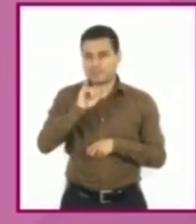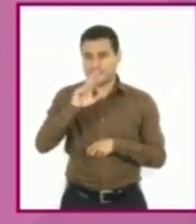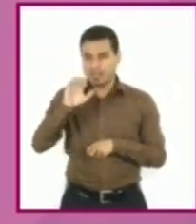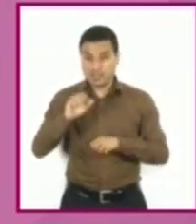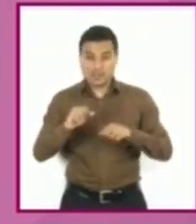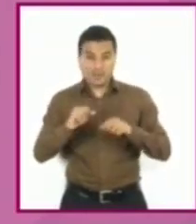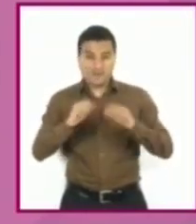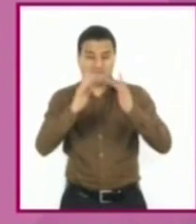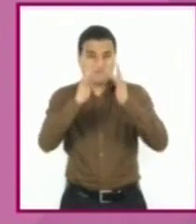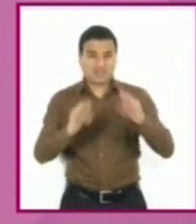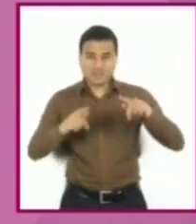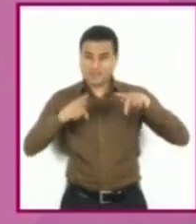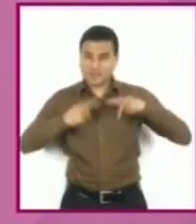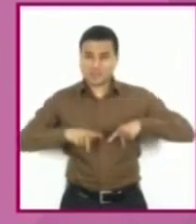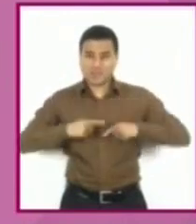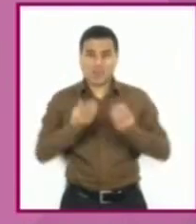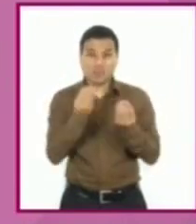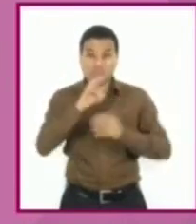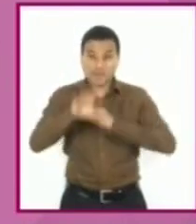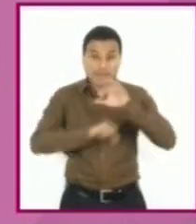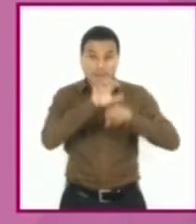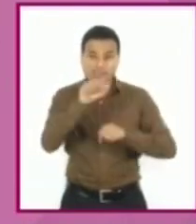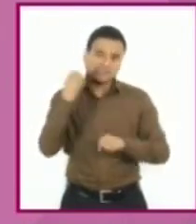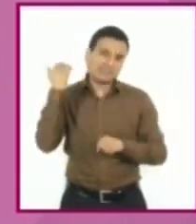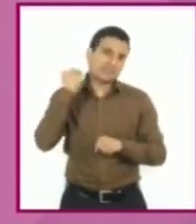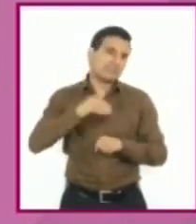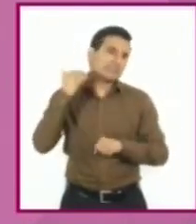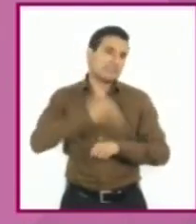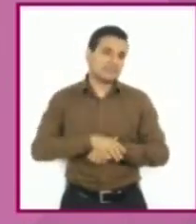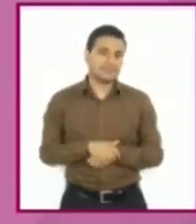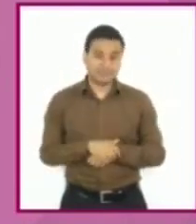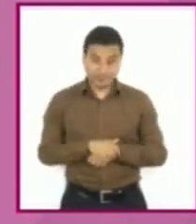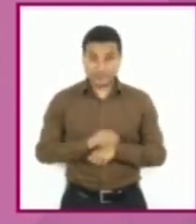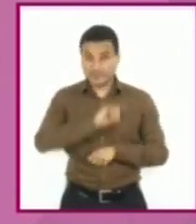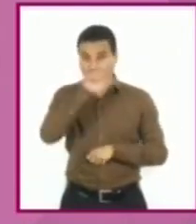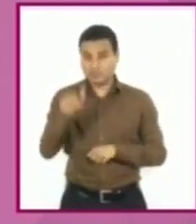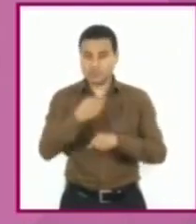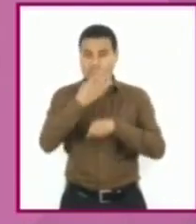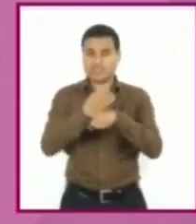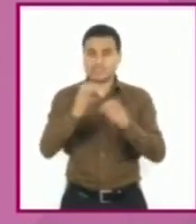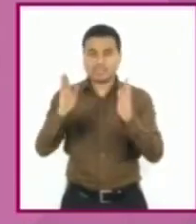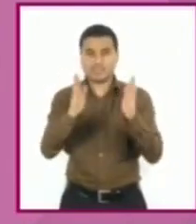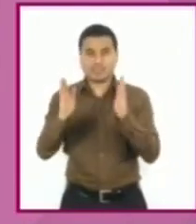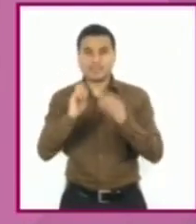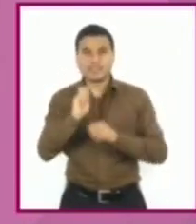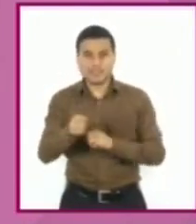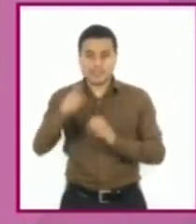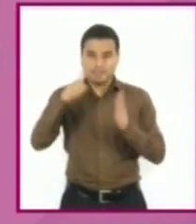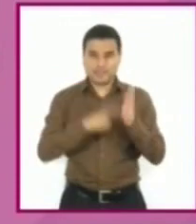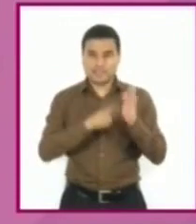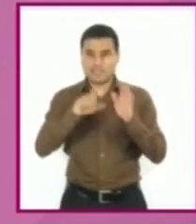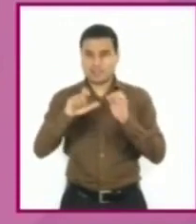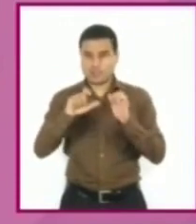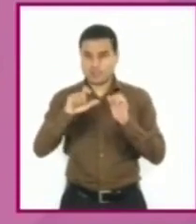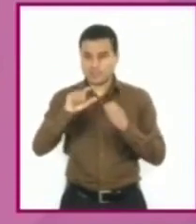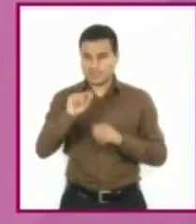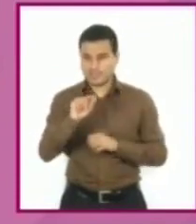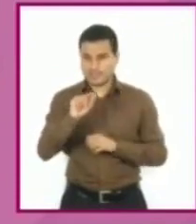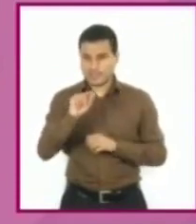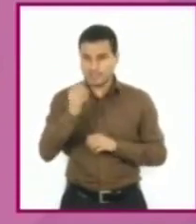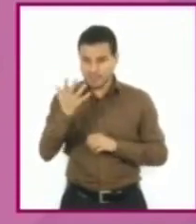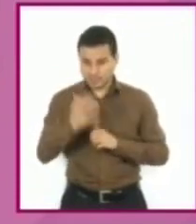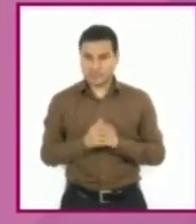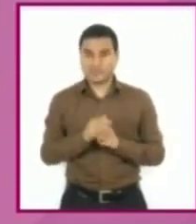murieron en la guillotina. Finalmente, una tercera etapa que va de 1775